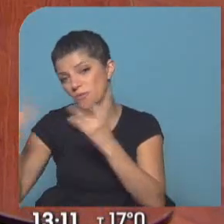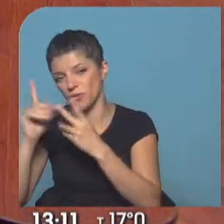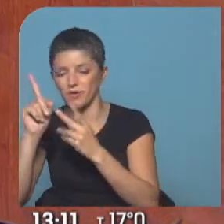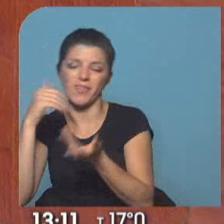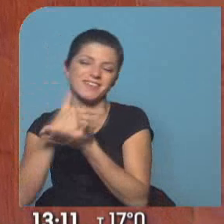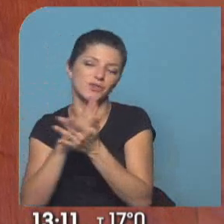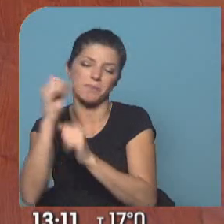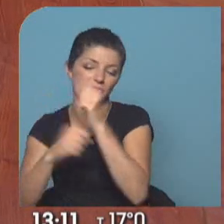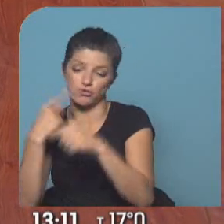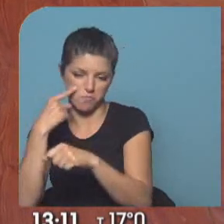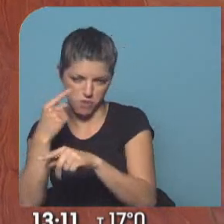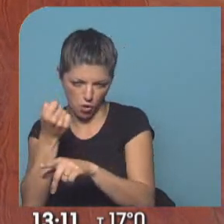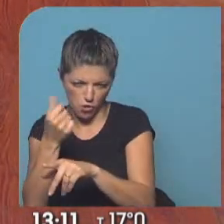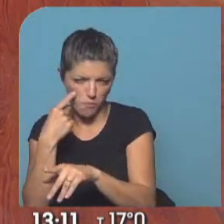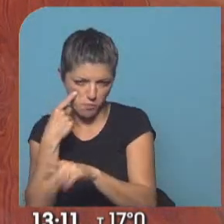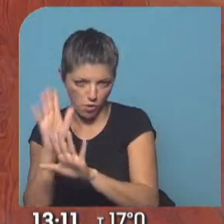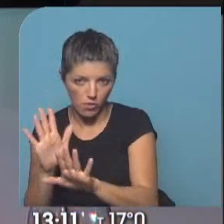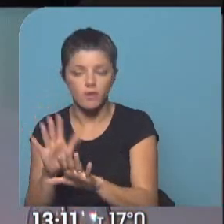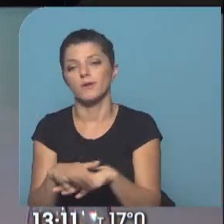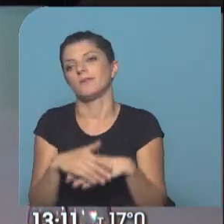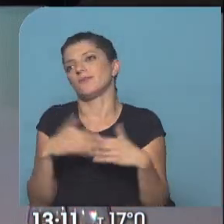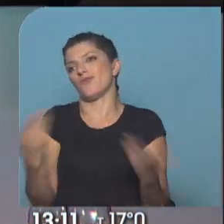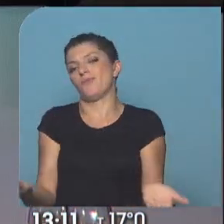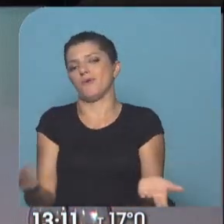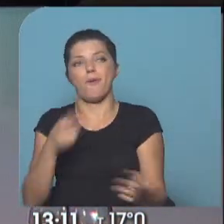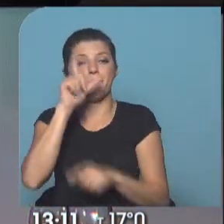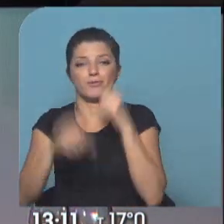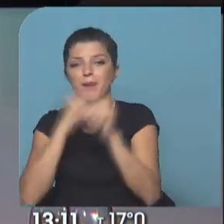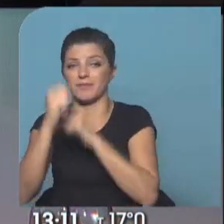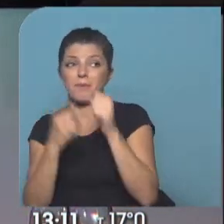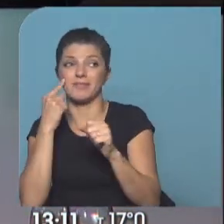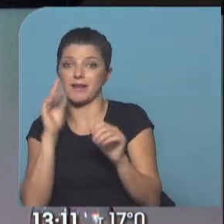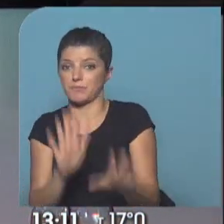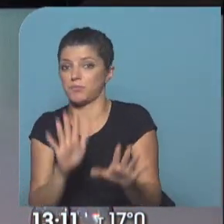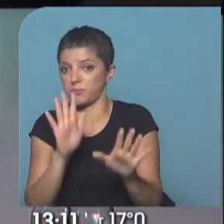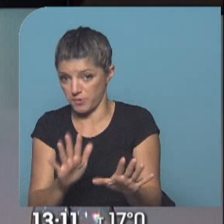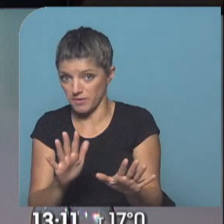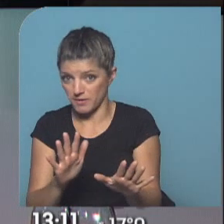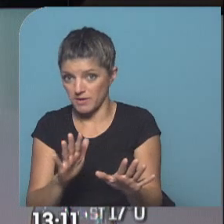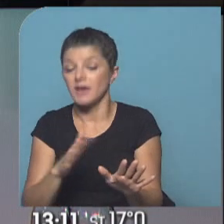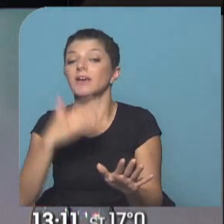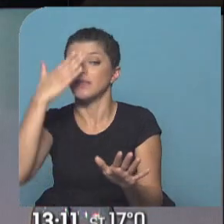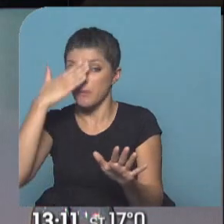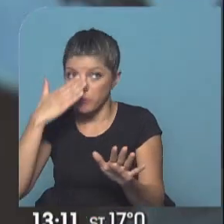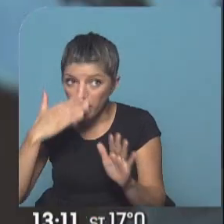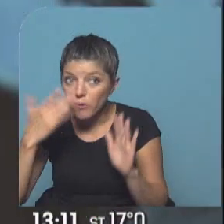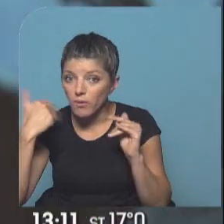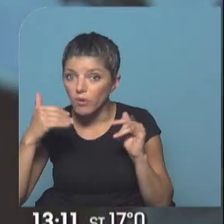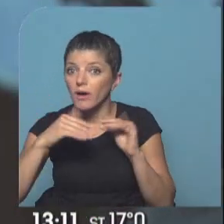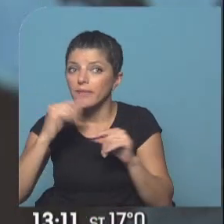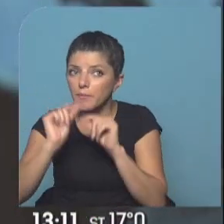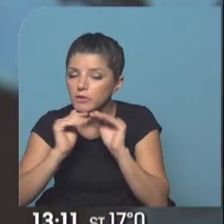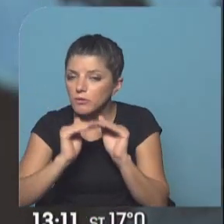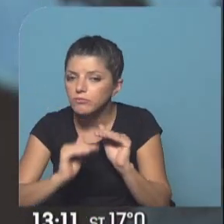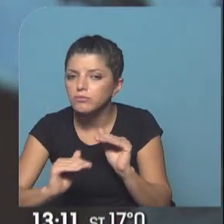empresarial, obviamente que los empresarios van a decir no hagan olas y después que la ola comience a mover,